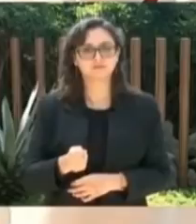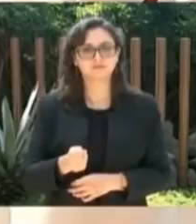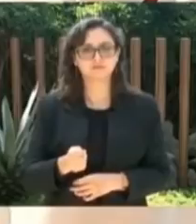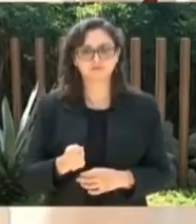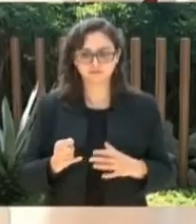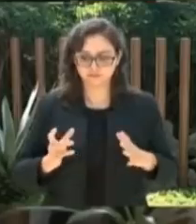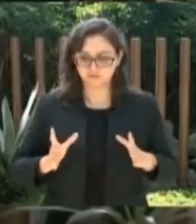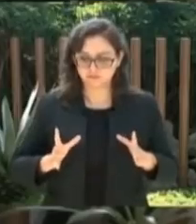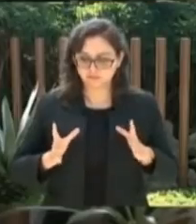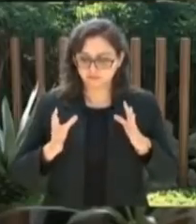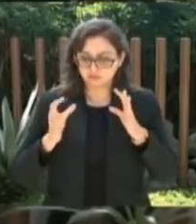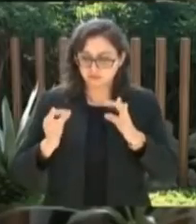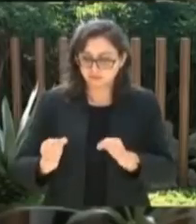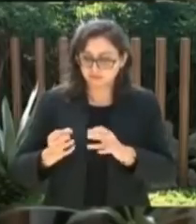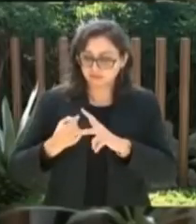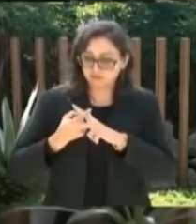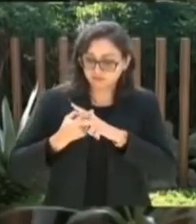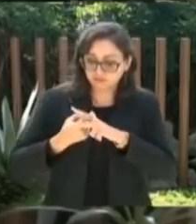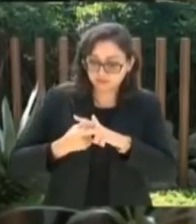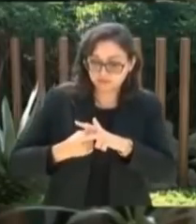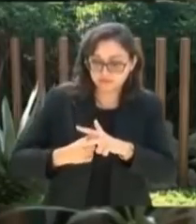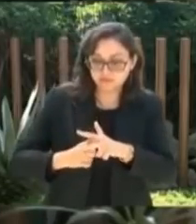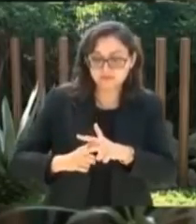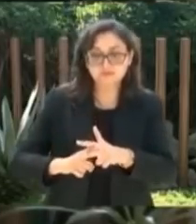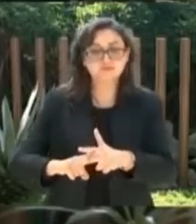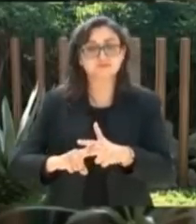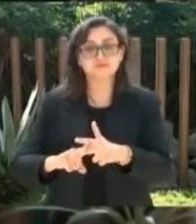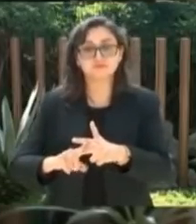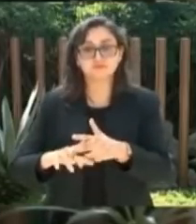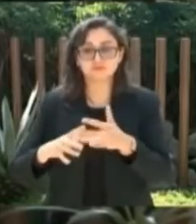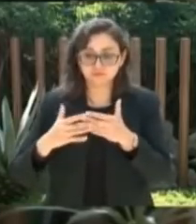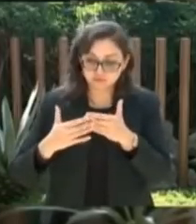este caso fue destino,